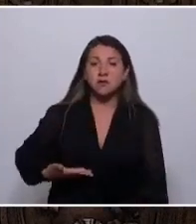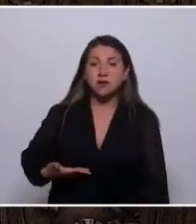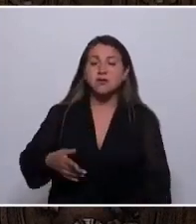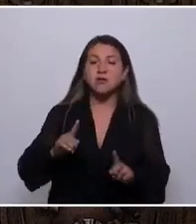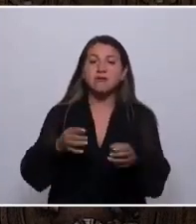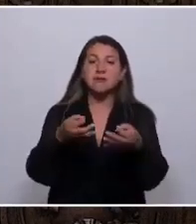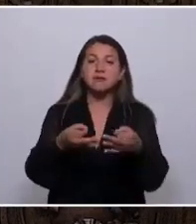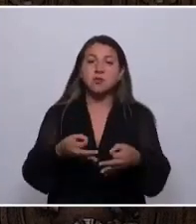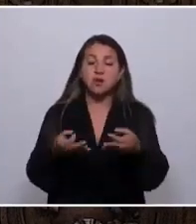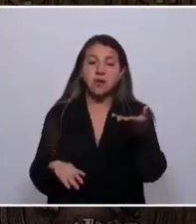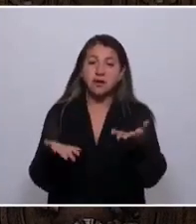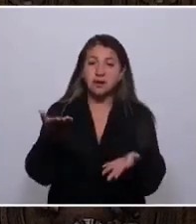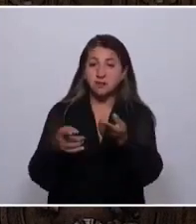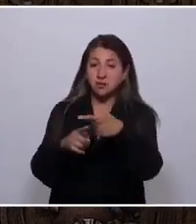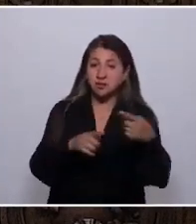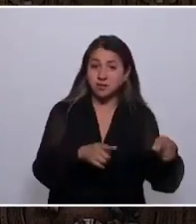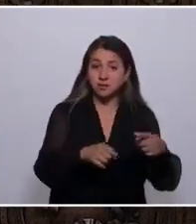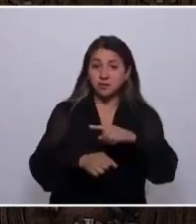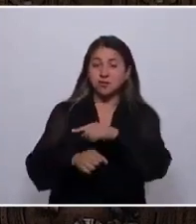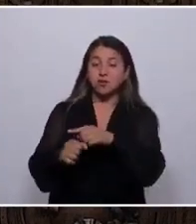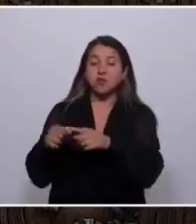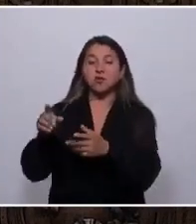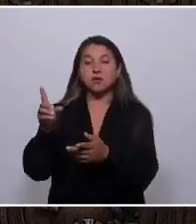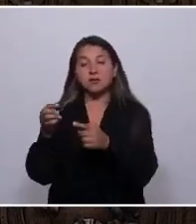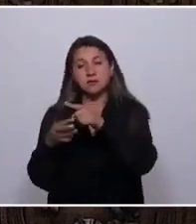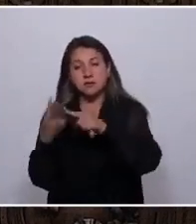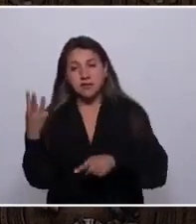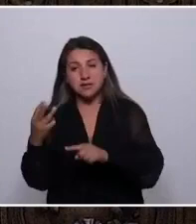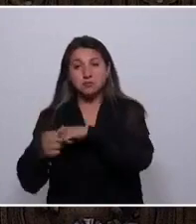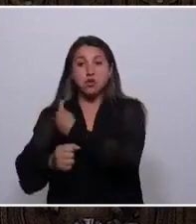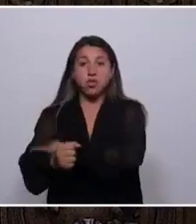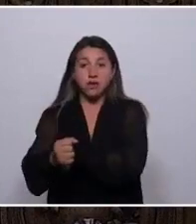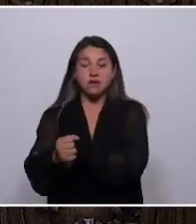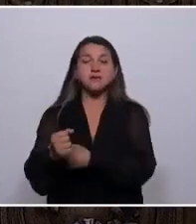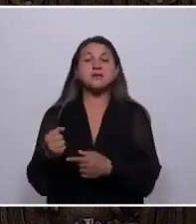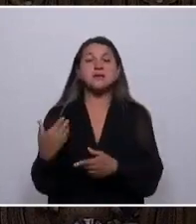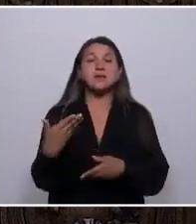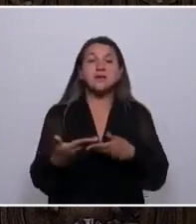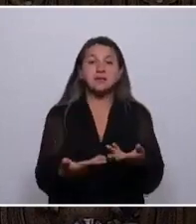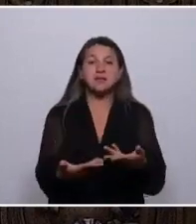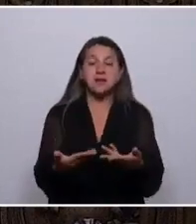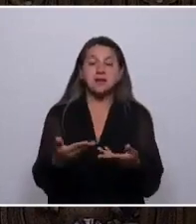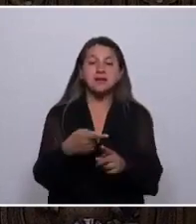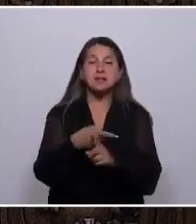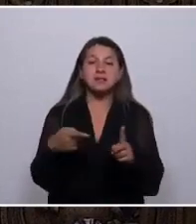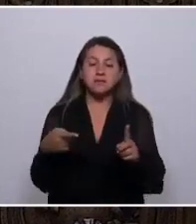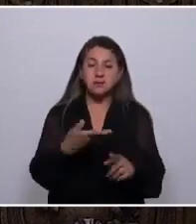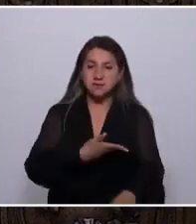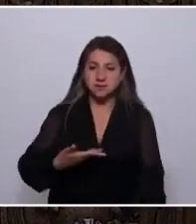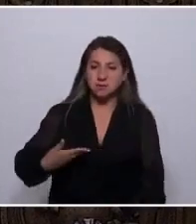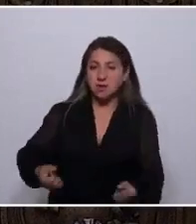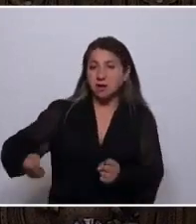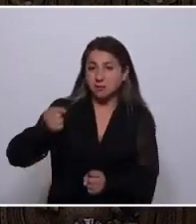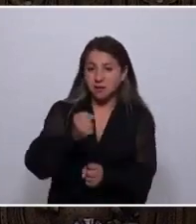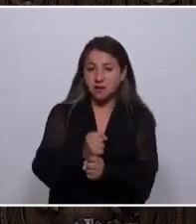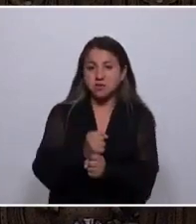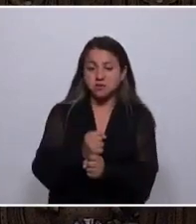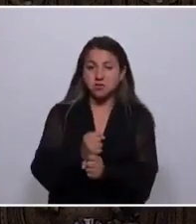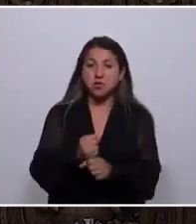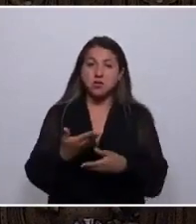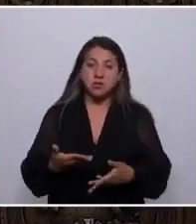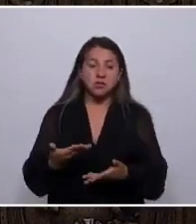el equilibrio entre los distintos poderes que lo componen, por lo cual ha de establecerse un régimen semipresidencial en reemplazo del hiperpresidencialismo